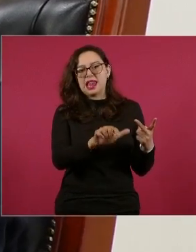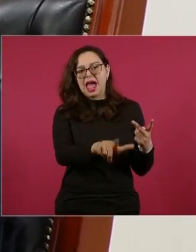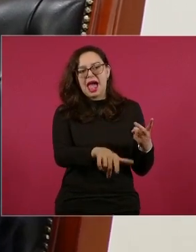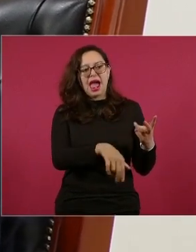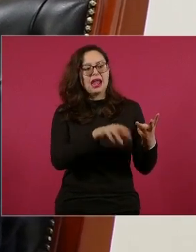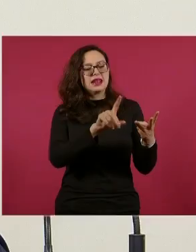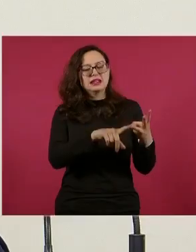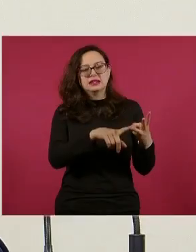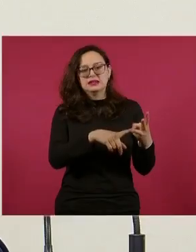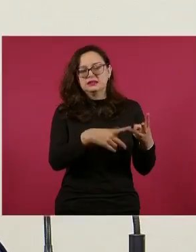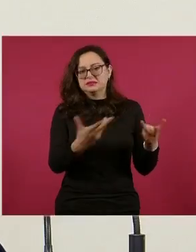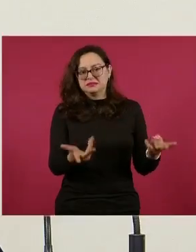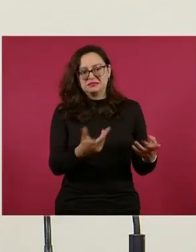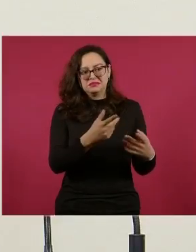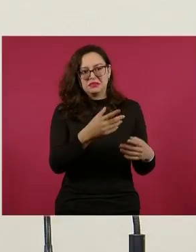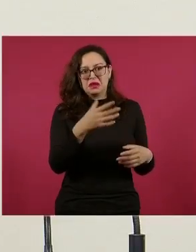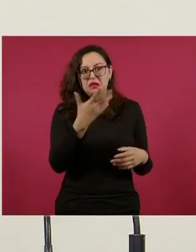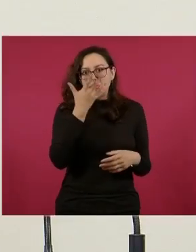No, directo.